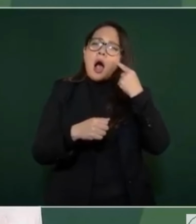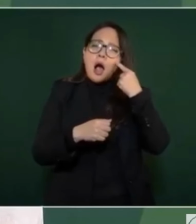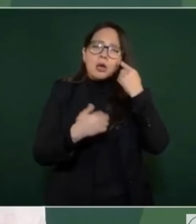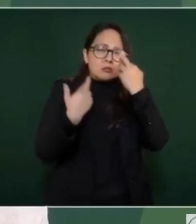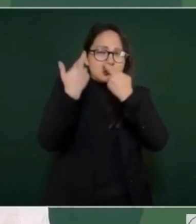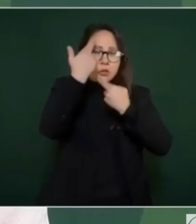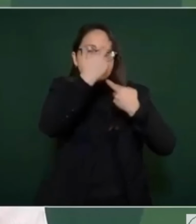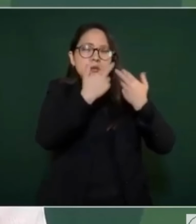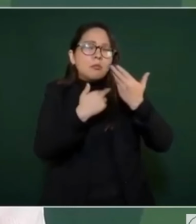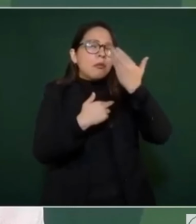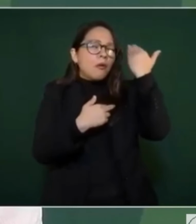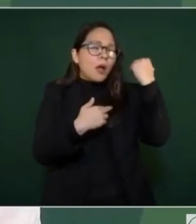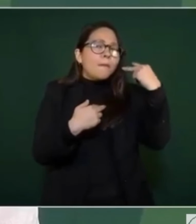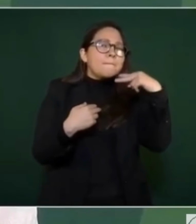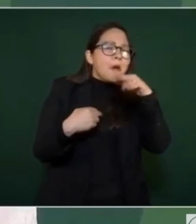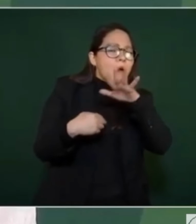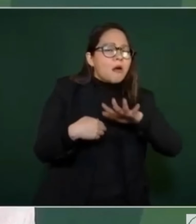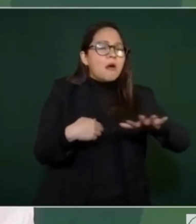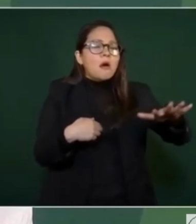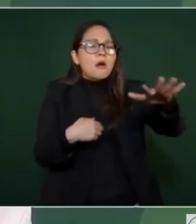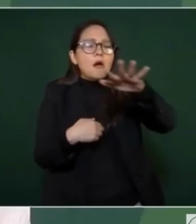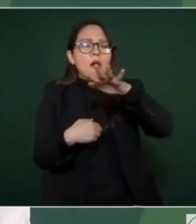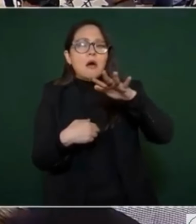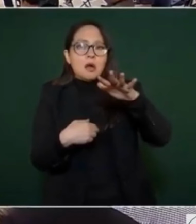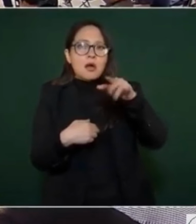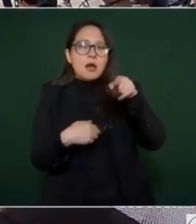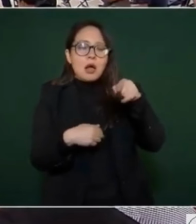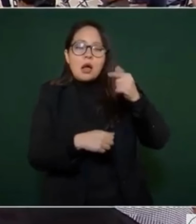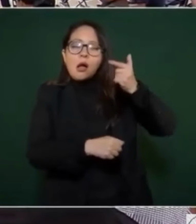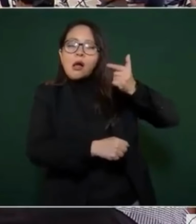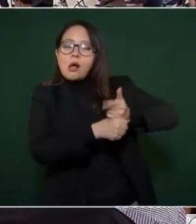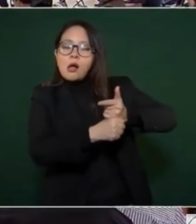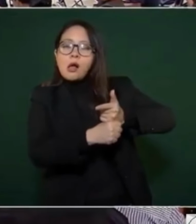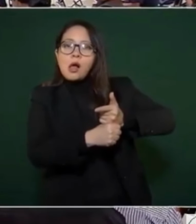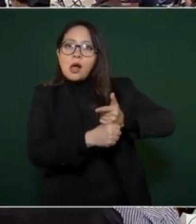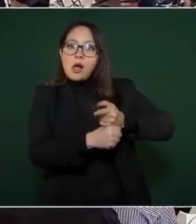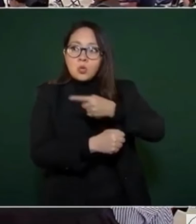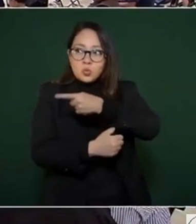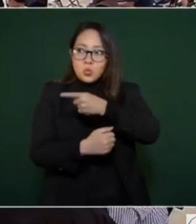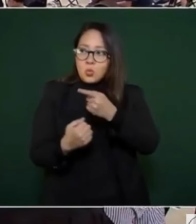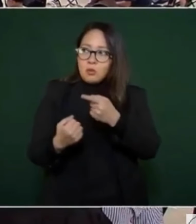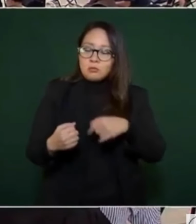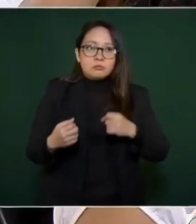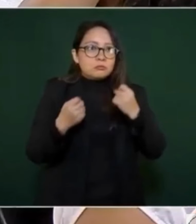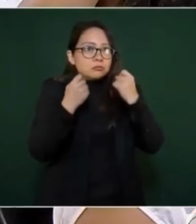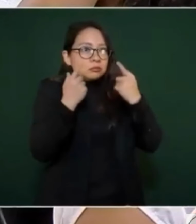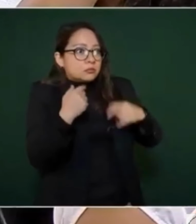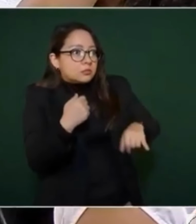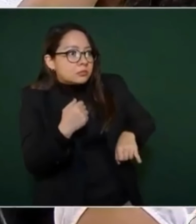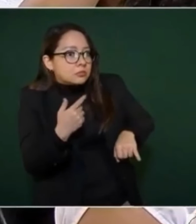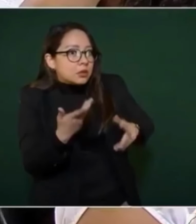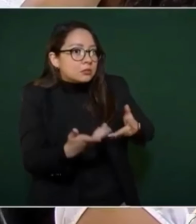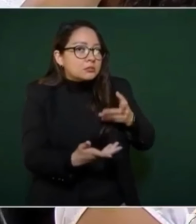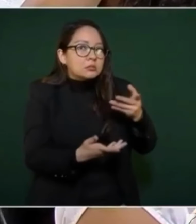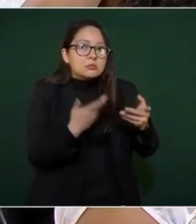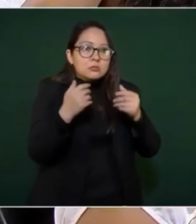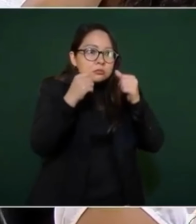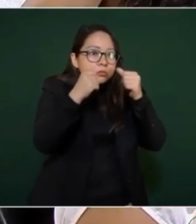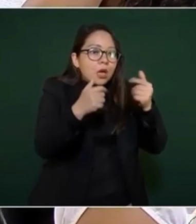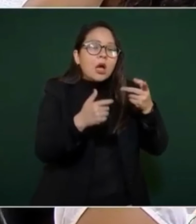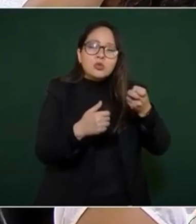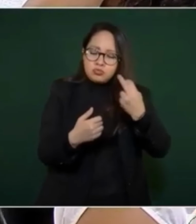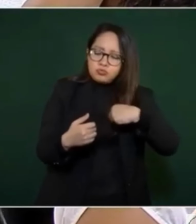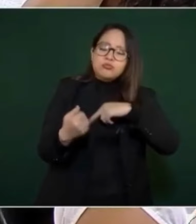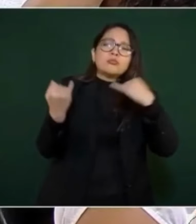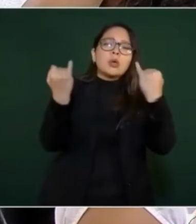esto, así como te llamó la atención a ti, nos llamó la atención a nosotros, y ya se dio la